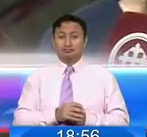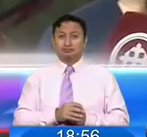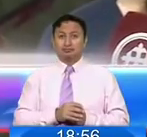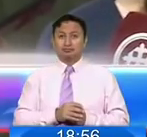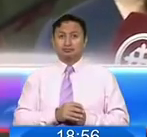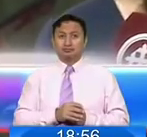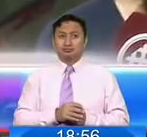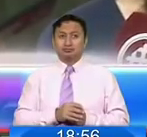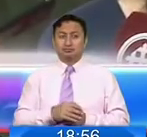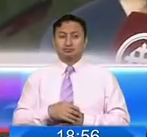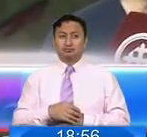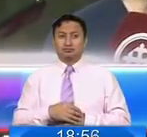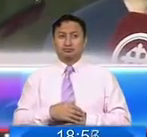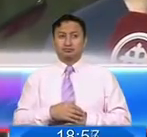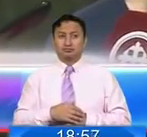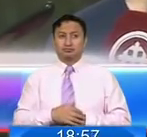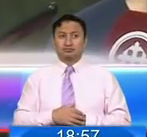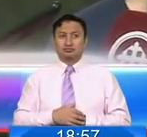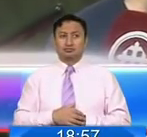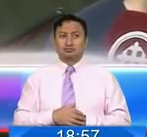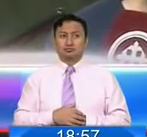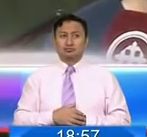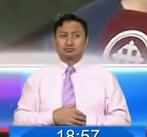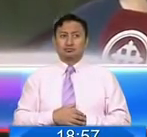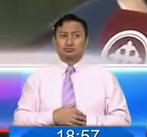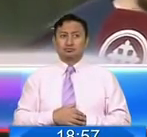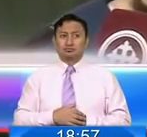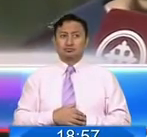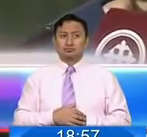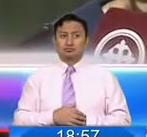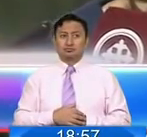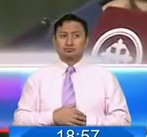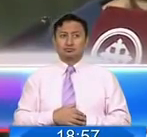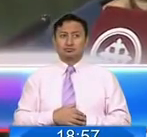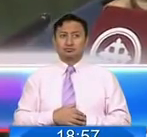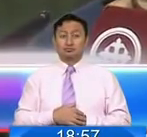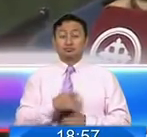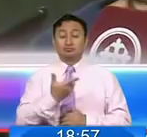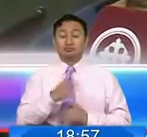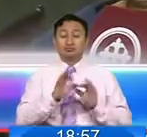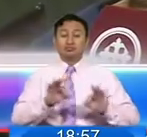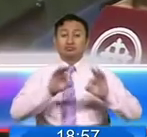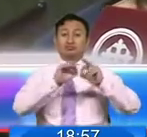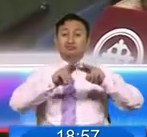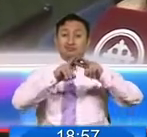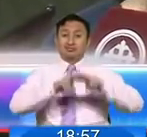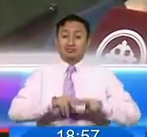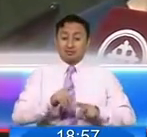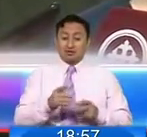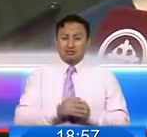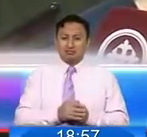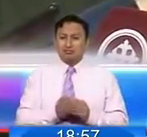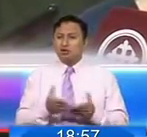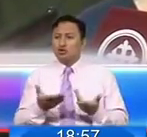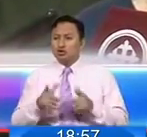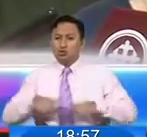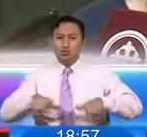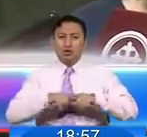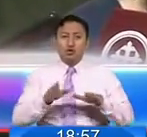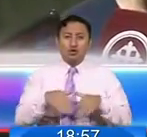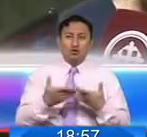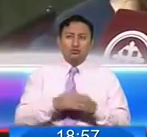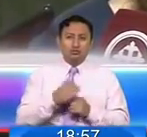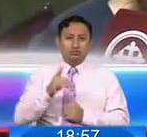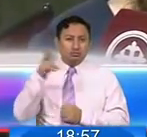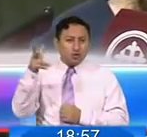de la policía para que la policía pueda responder a ese pedido de revisar si existen, en dónde existen o a través de qué